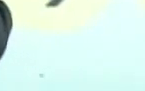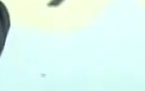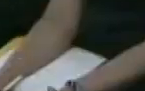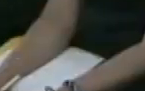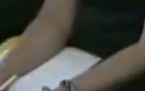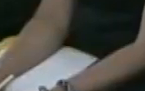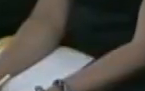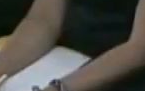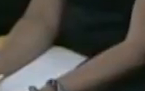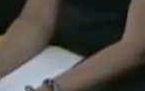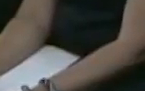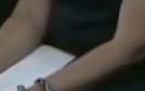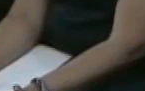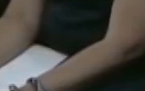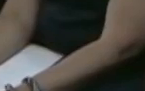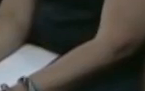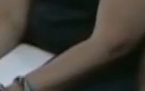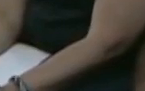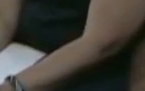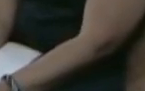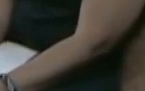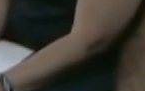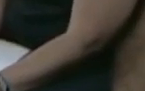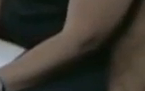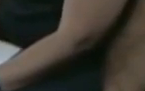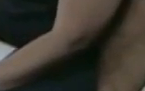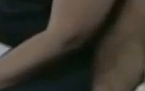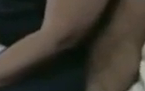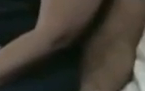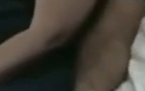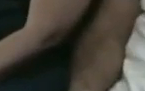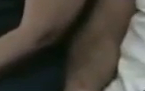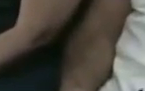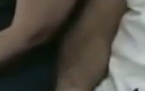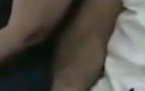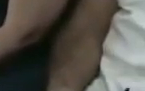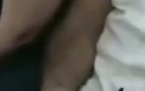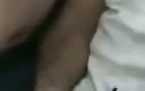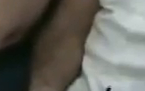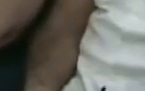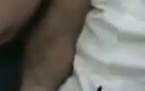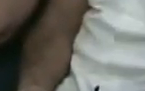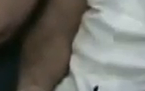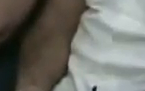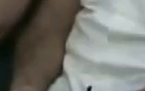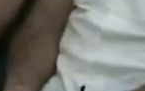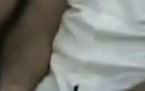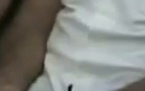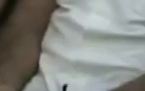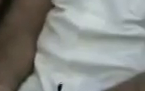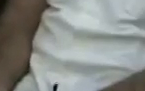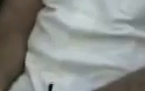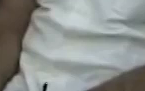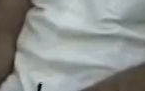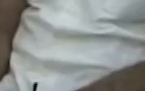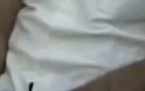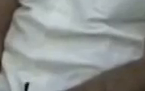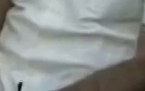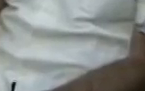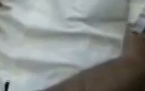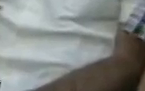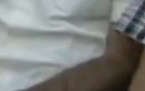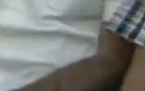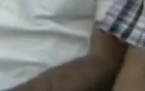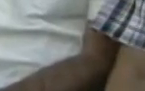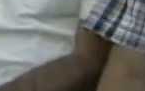el ámbito, el marco temporal a lo que estaba ocurriendo desde entonces. Y nos dio a entender que aquella era la primera de